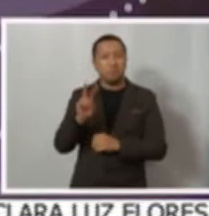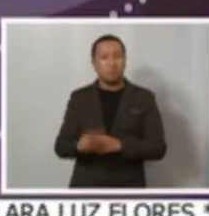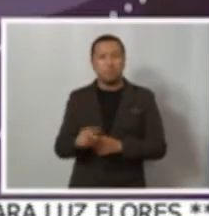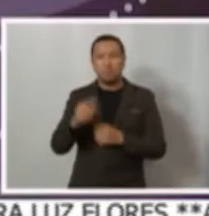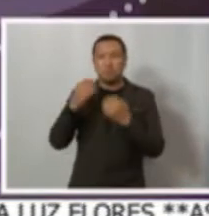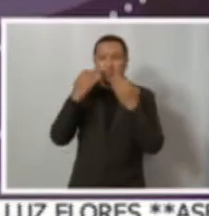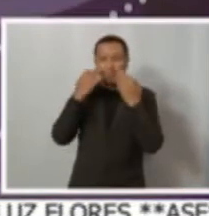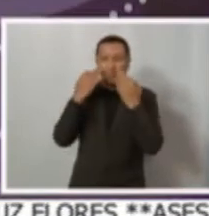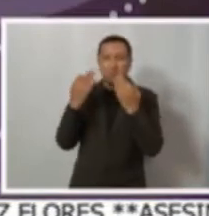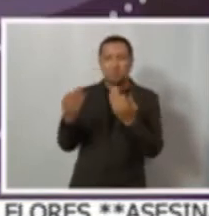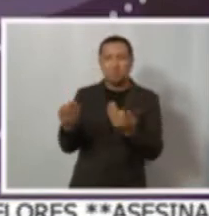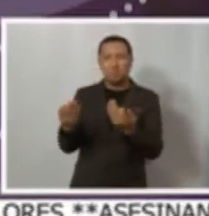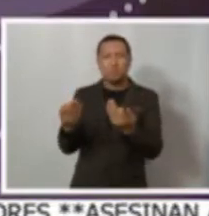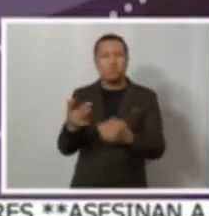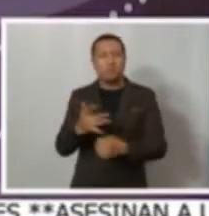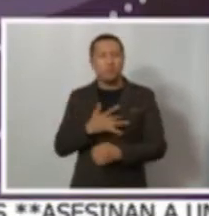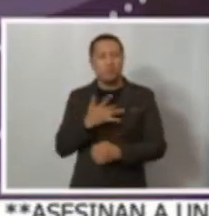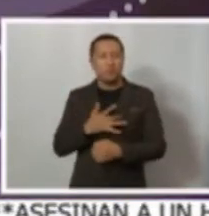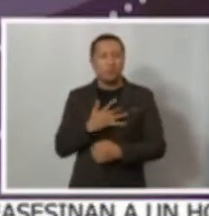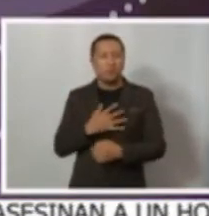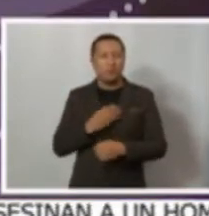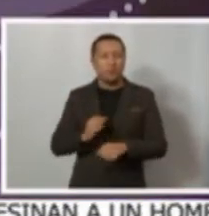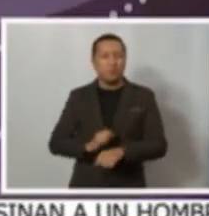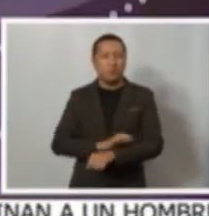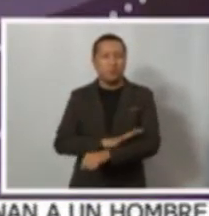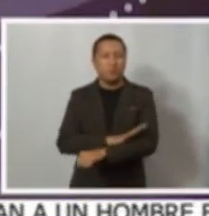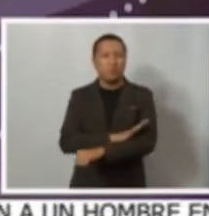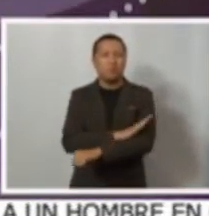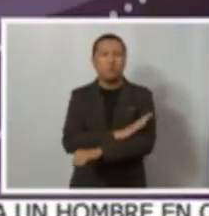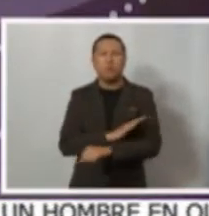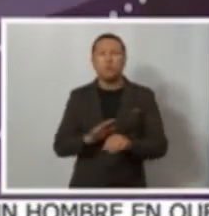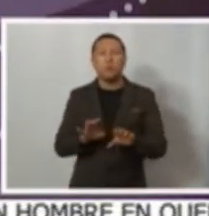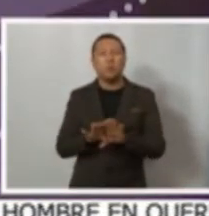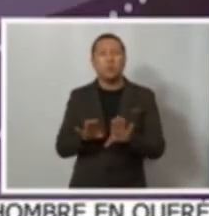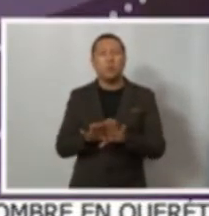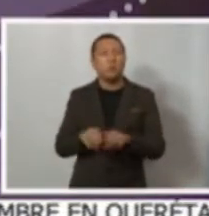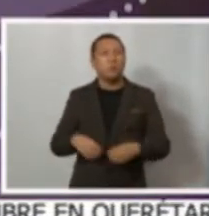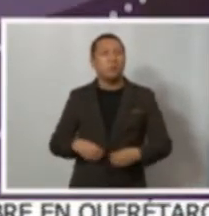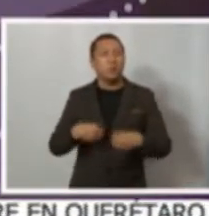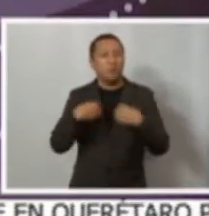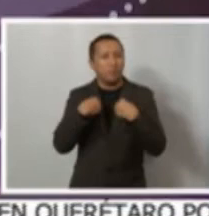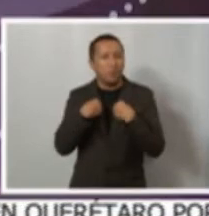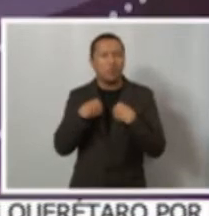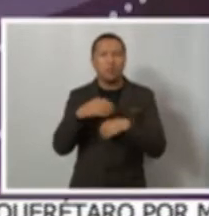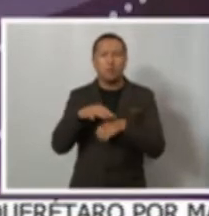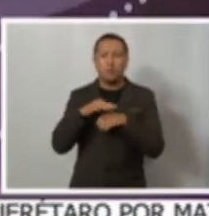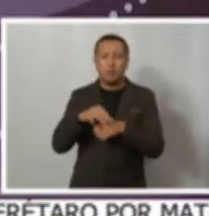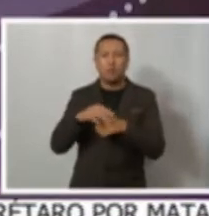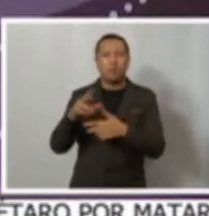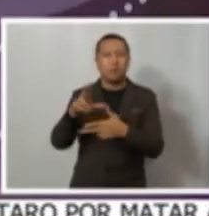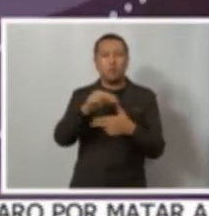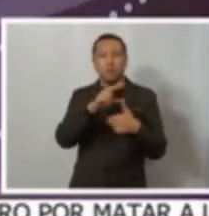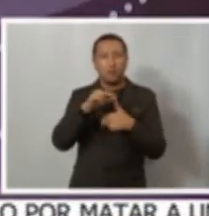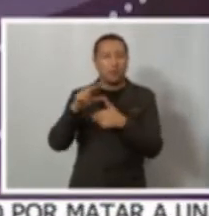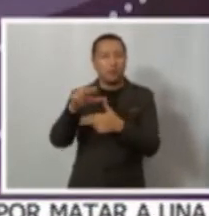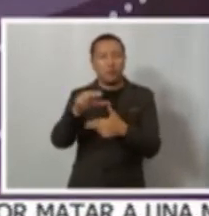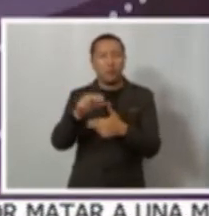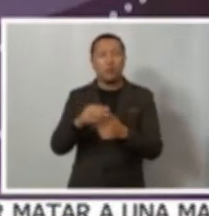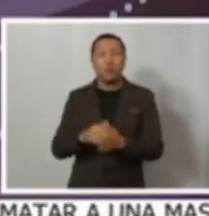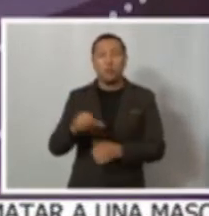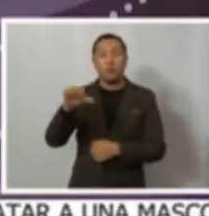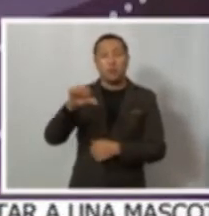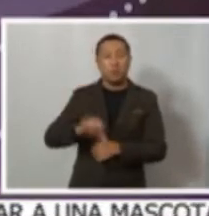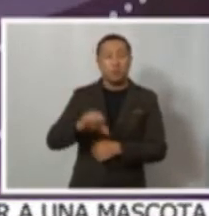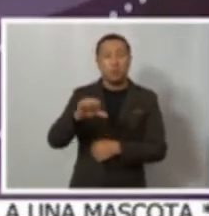la vista, a los sentidos, el vivir una experiencia como lo es este huracán que hoy pues azota